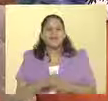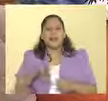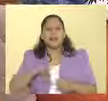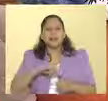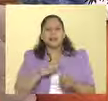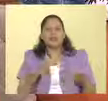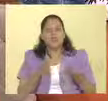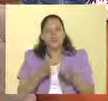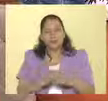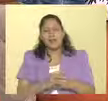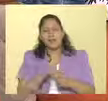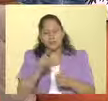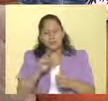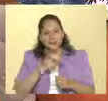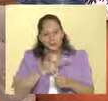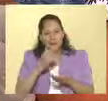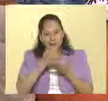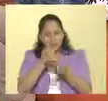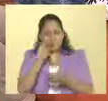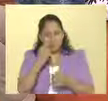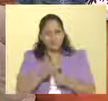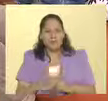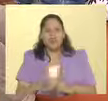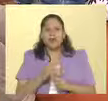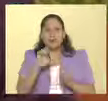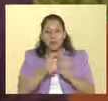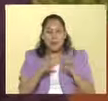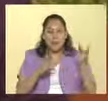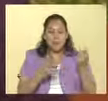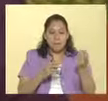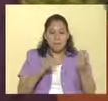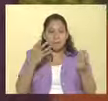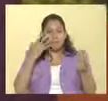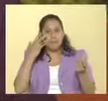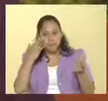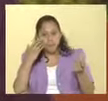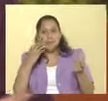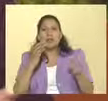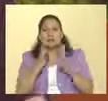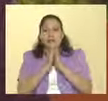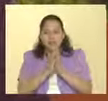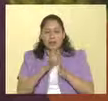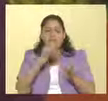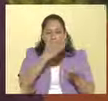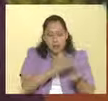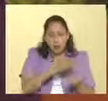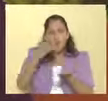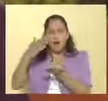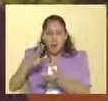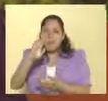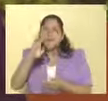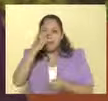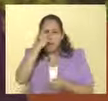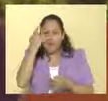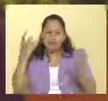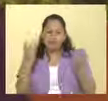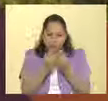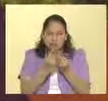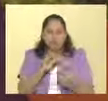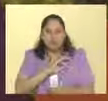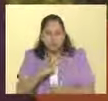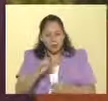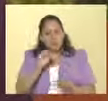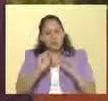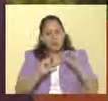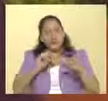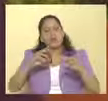opción para eso, así que no se preocupen. Para empezar, si tenemos a nuestro perro y a nuestro gato, si son pequeños, obviamente es mucho mejor, ¿no? Porque ahí se va